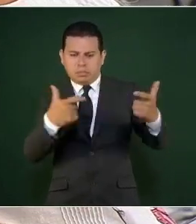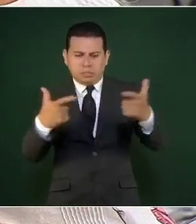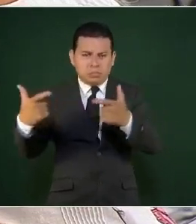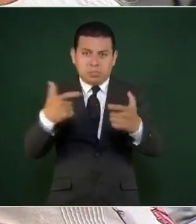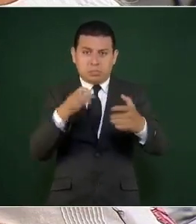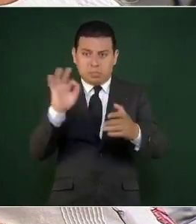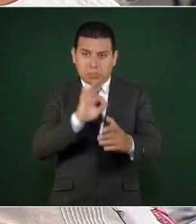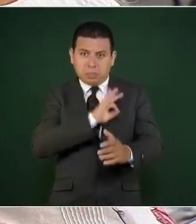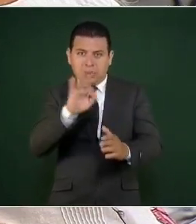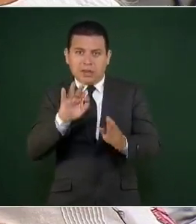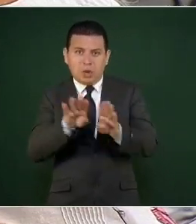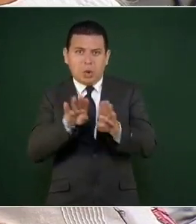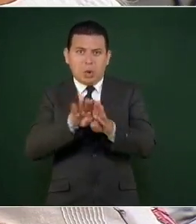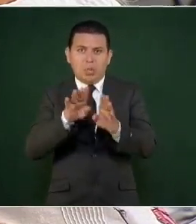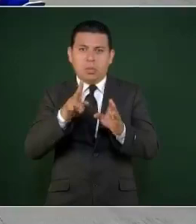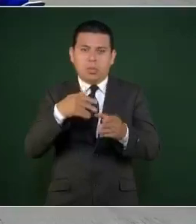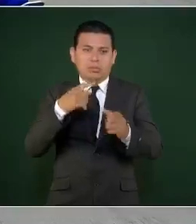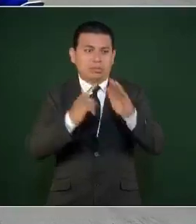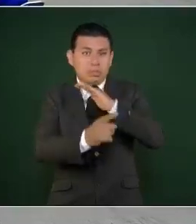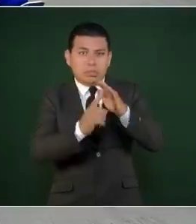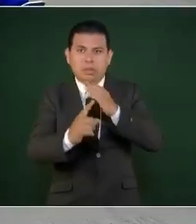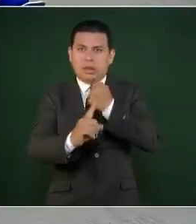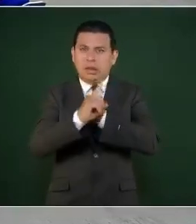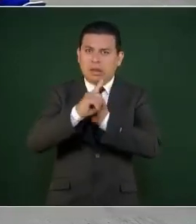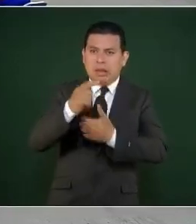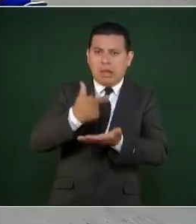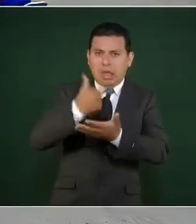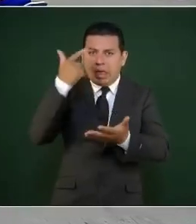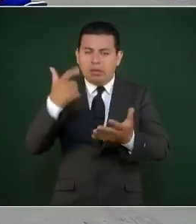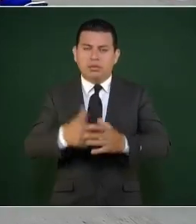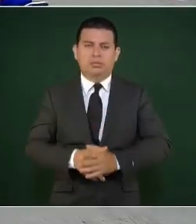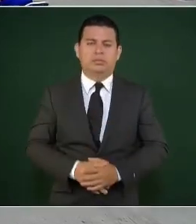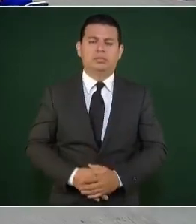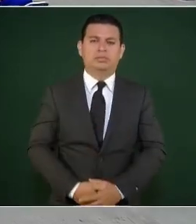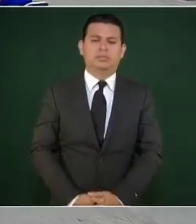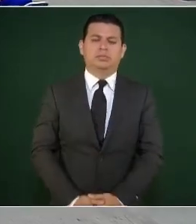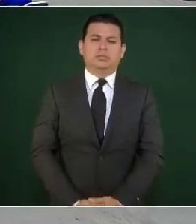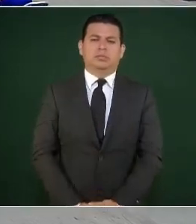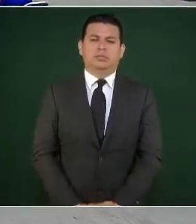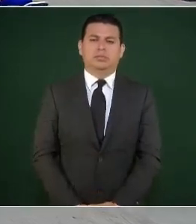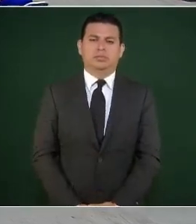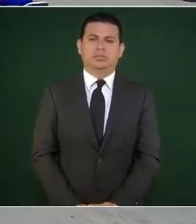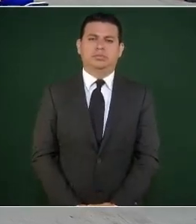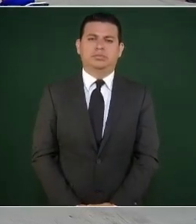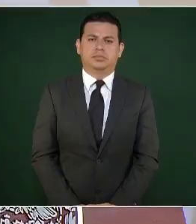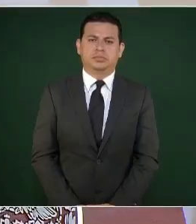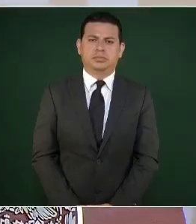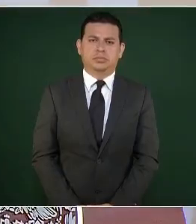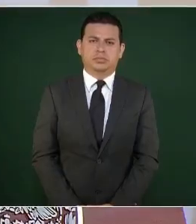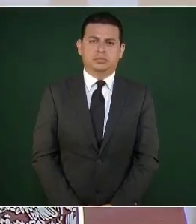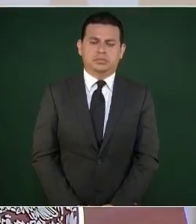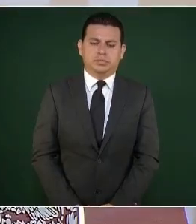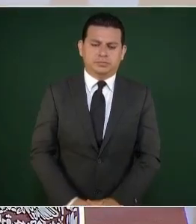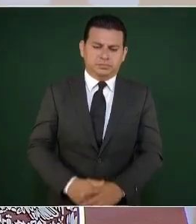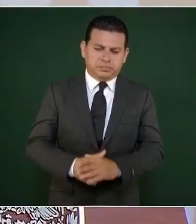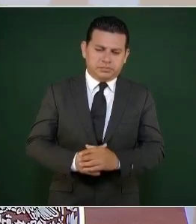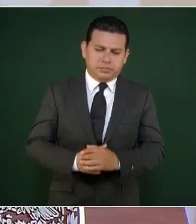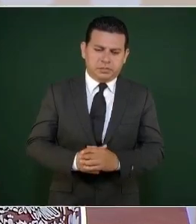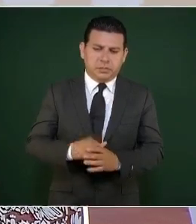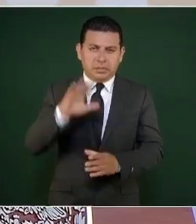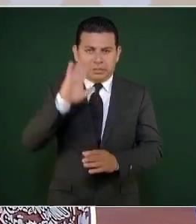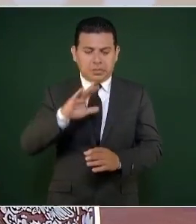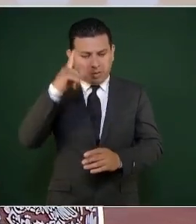alguna crisis en el tema migratorio? No, ya hemos estado opinando sobre eso y aquí está